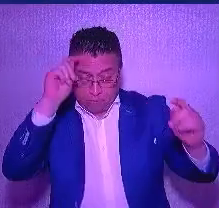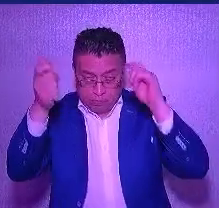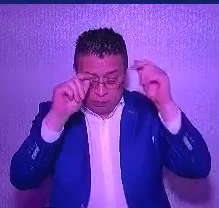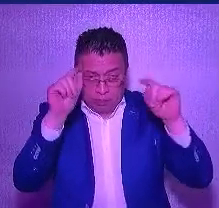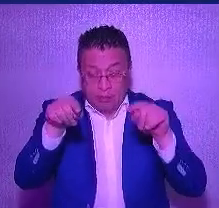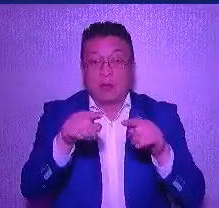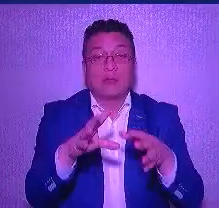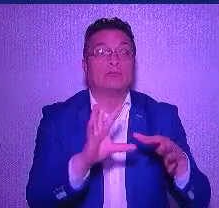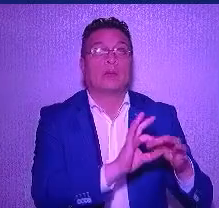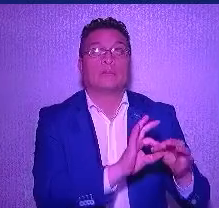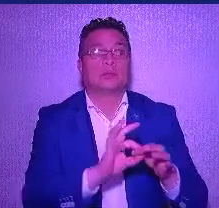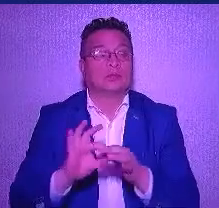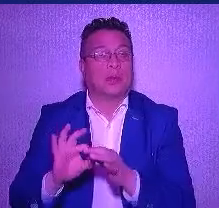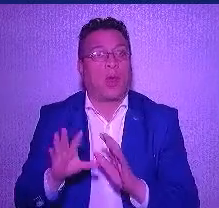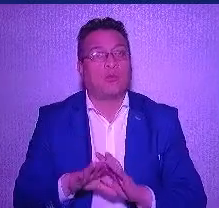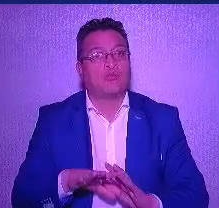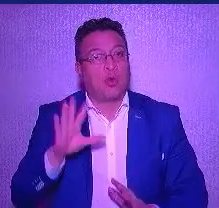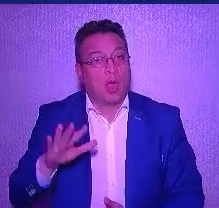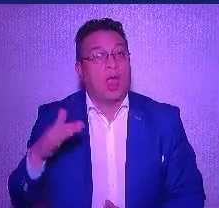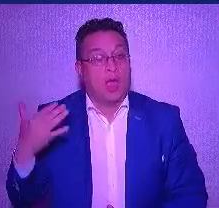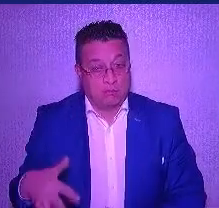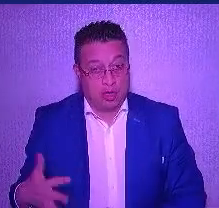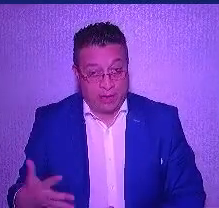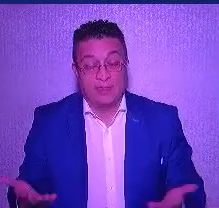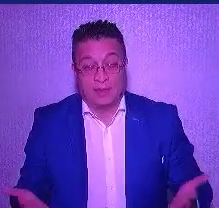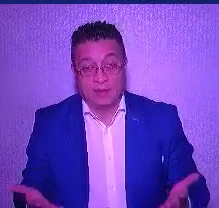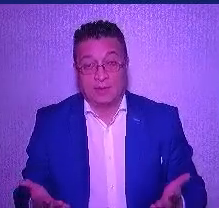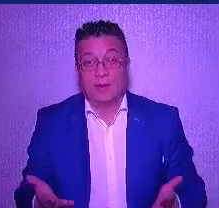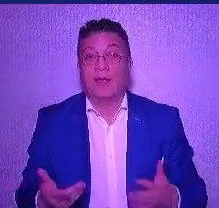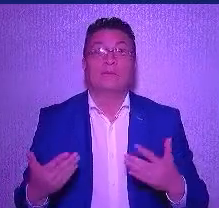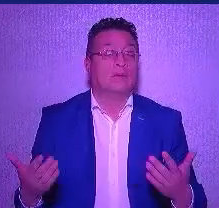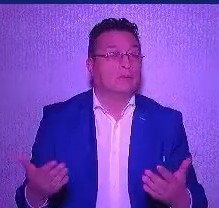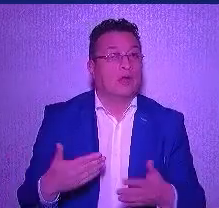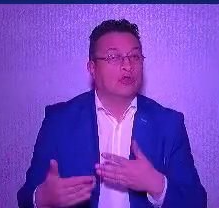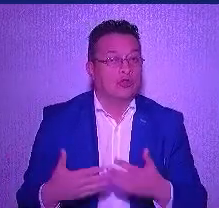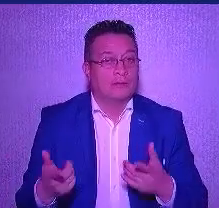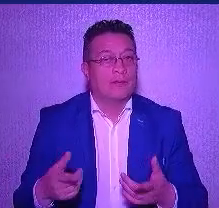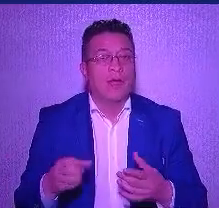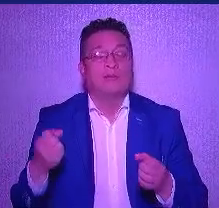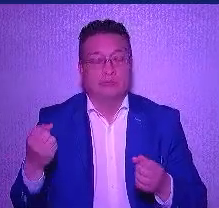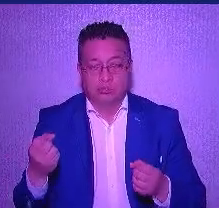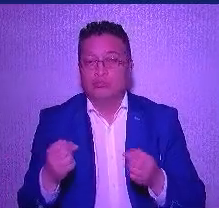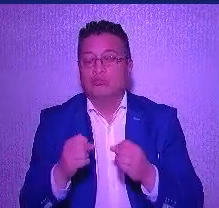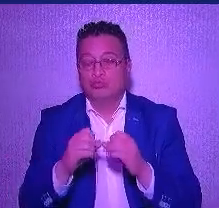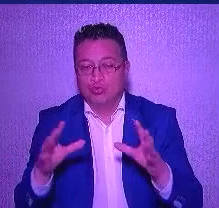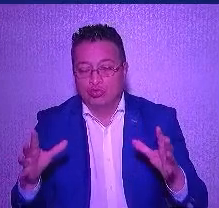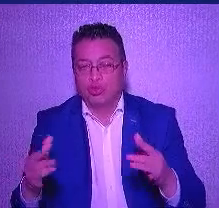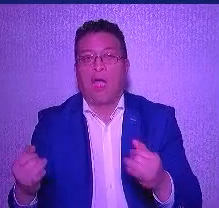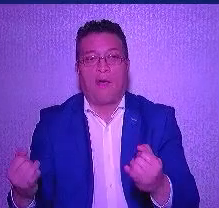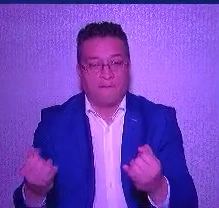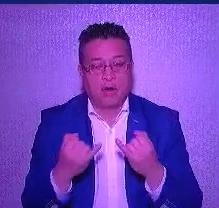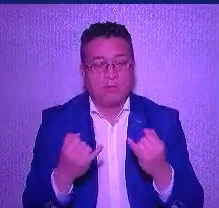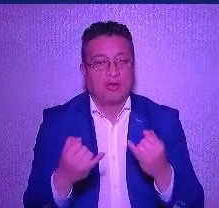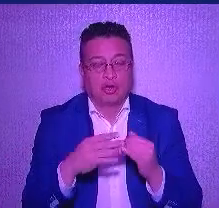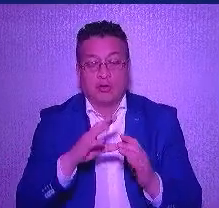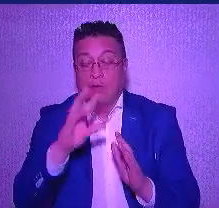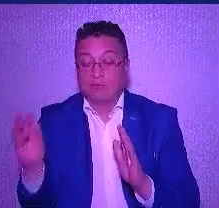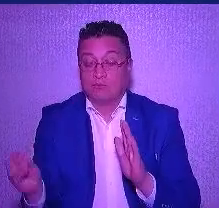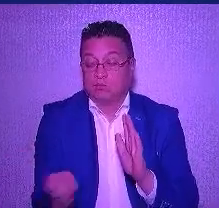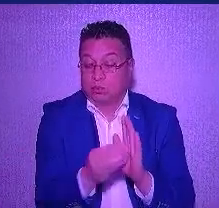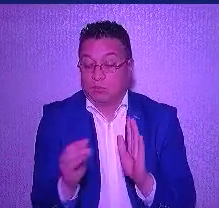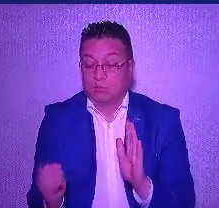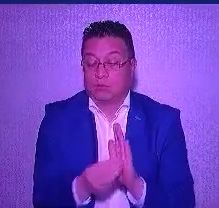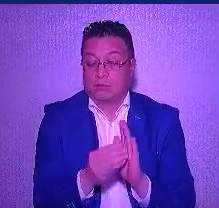contexto muy importante donde la cantidad de información que colocamos es